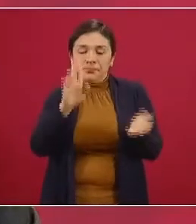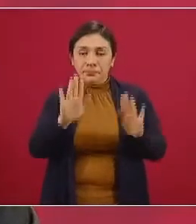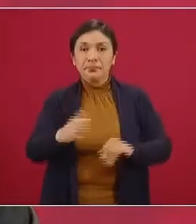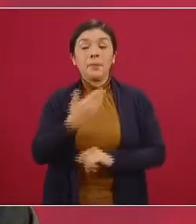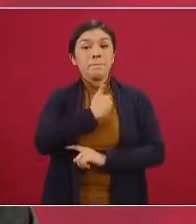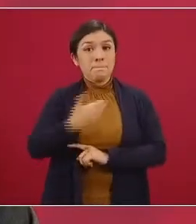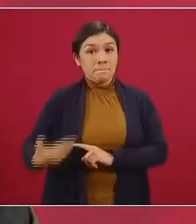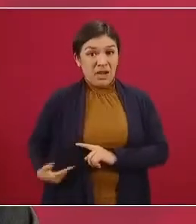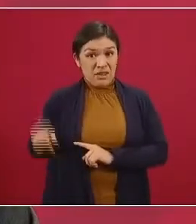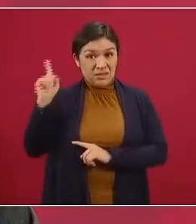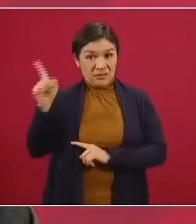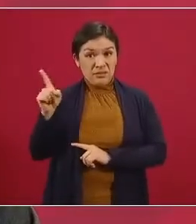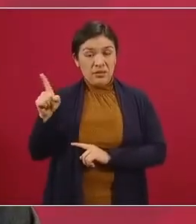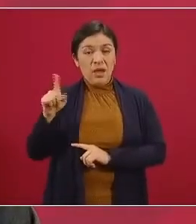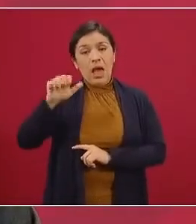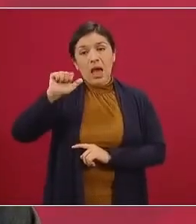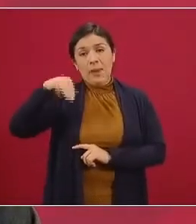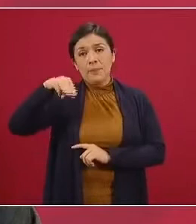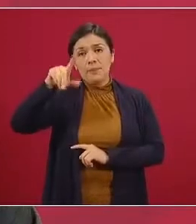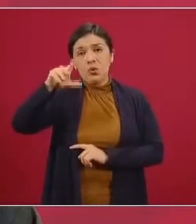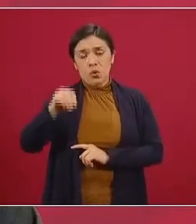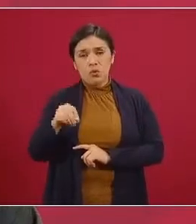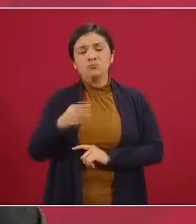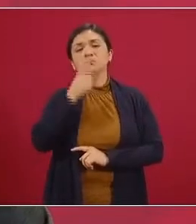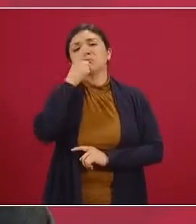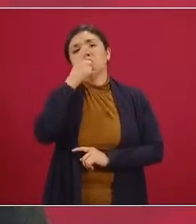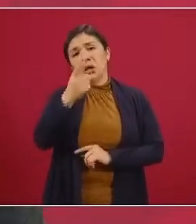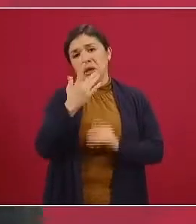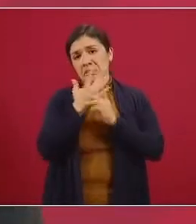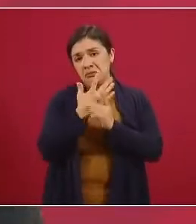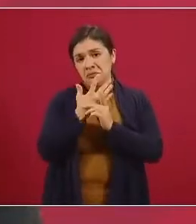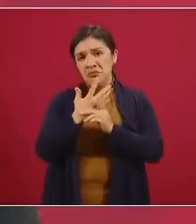señor presidente López Obrador comentó